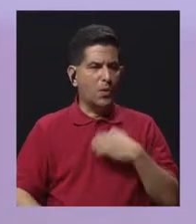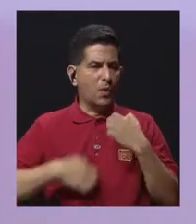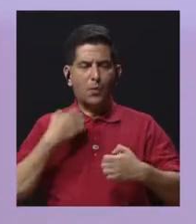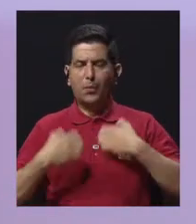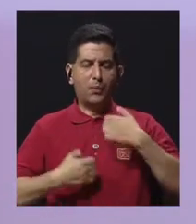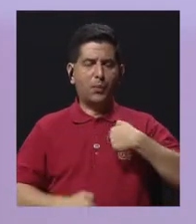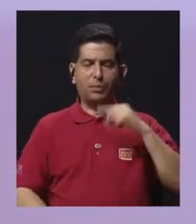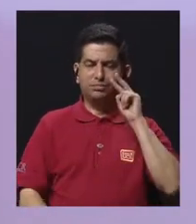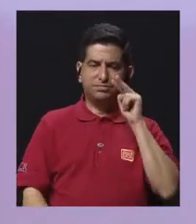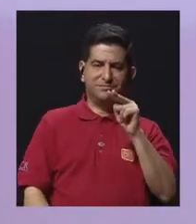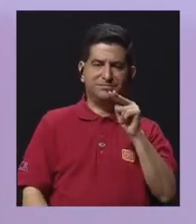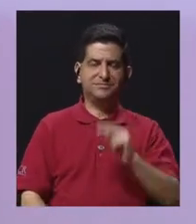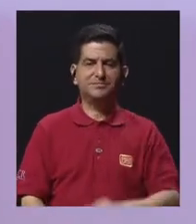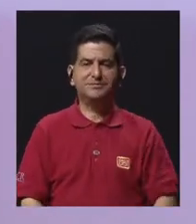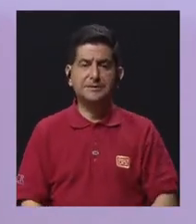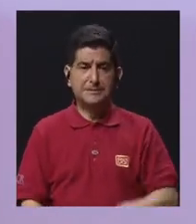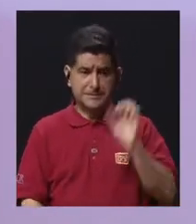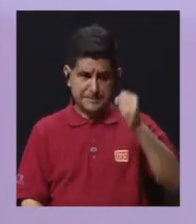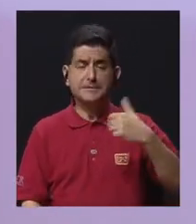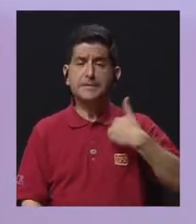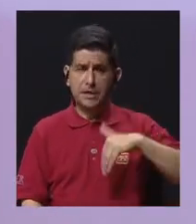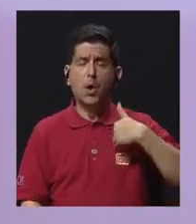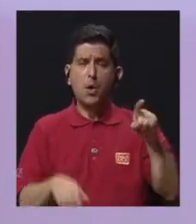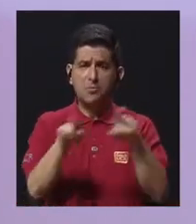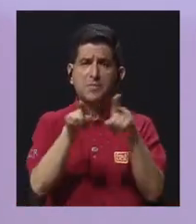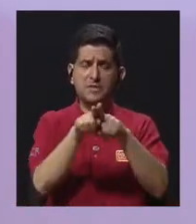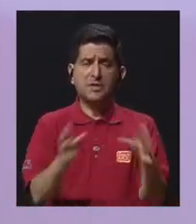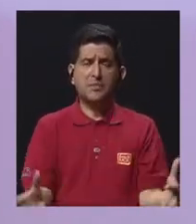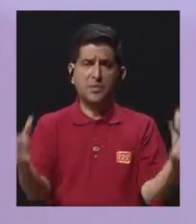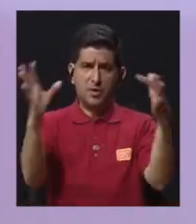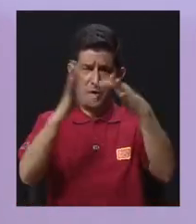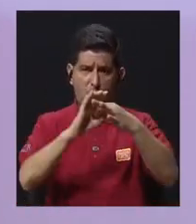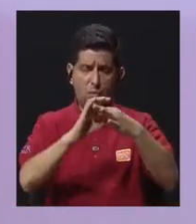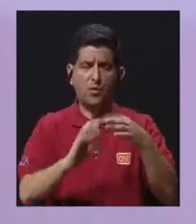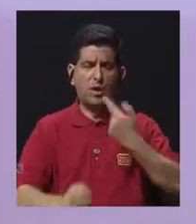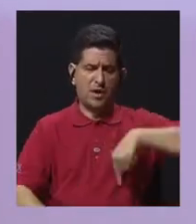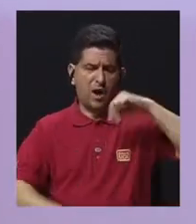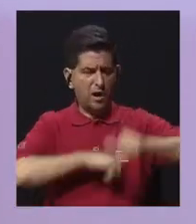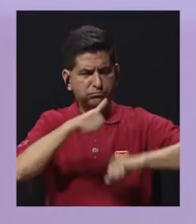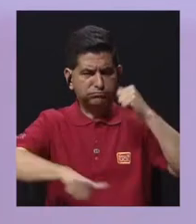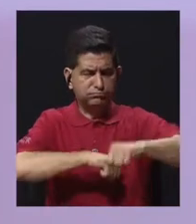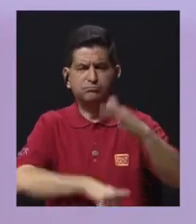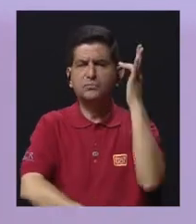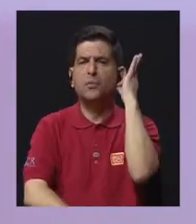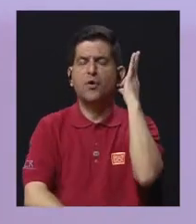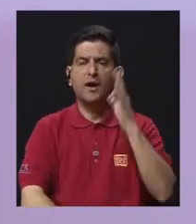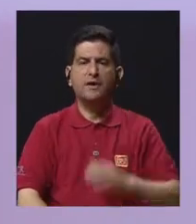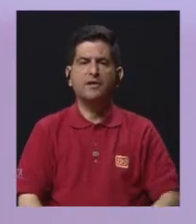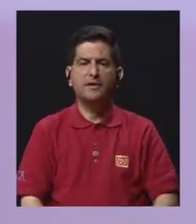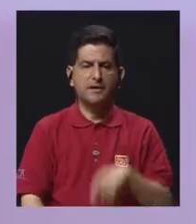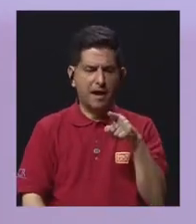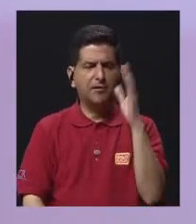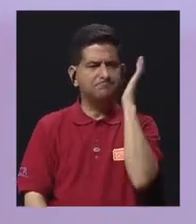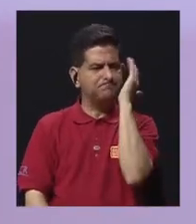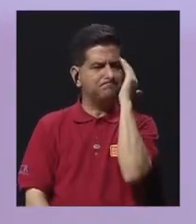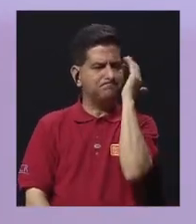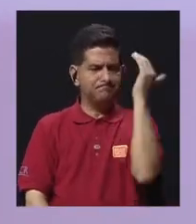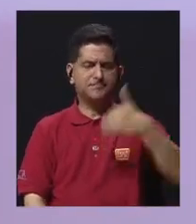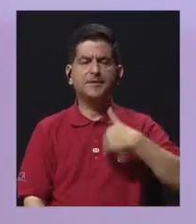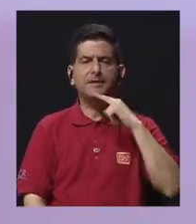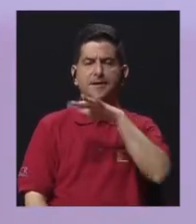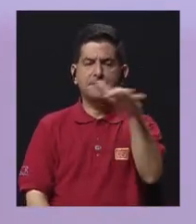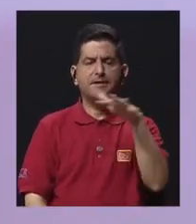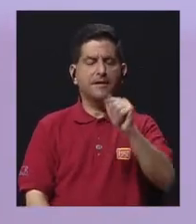para mí ver que sí hay hombres también que se unen a nuestras causas como mujeres, que están conscientes de la